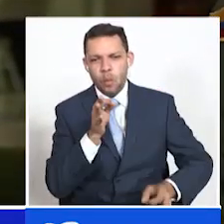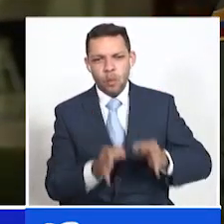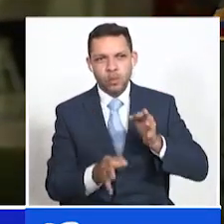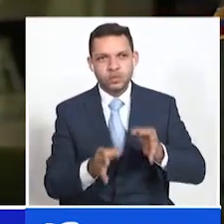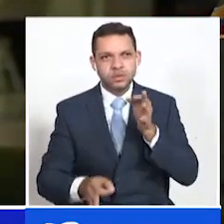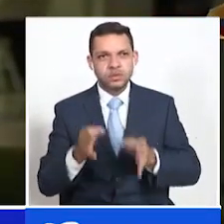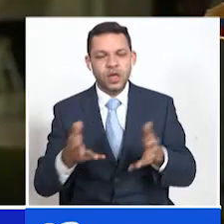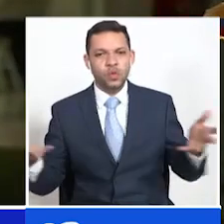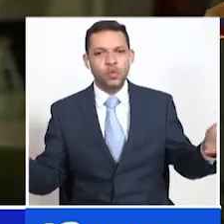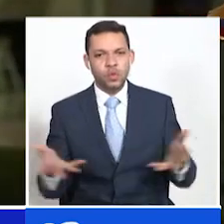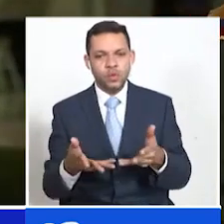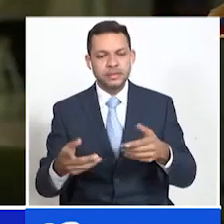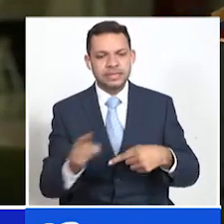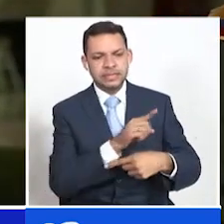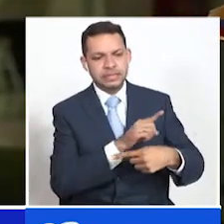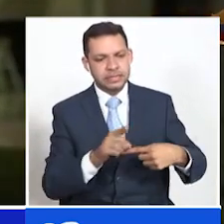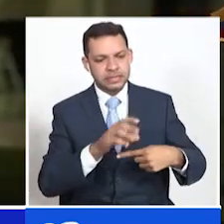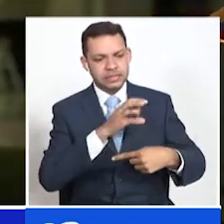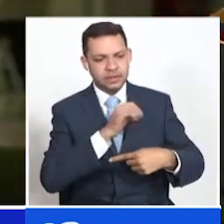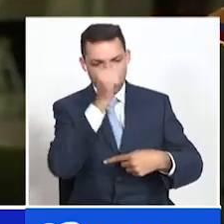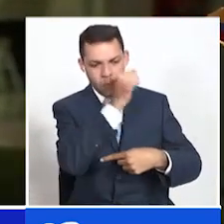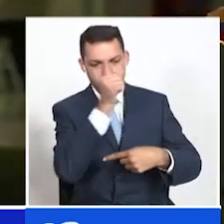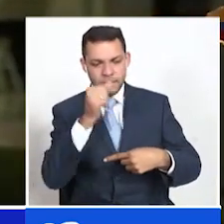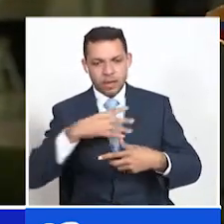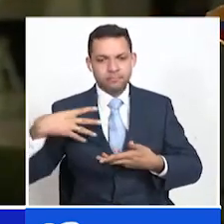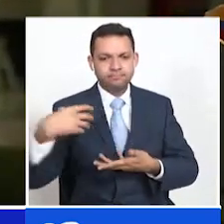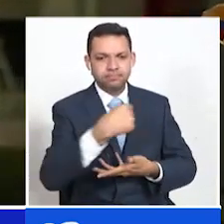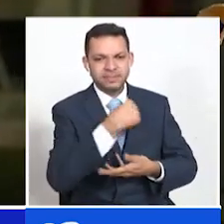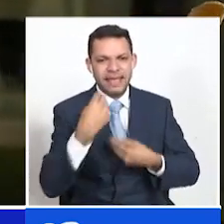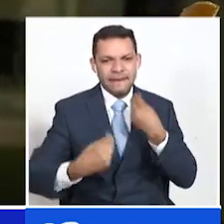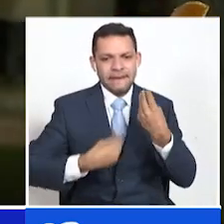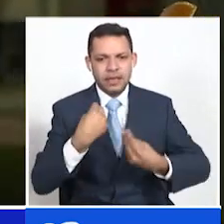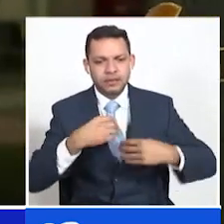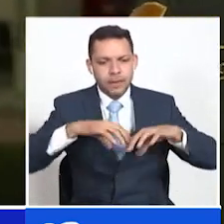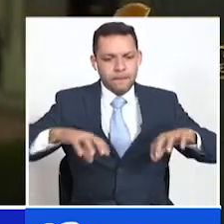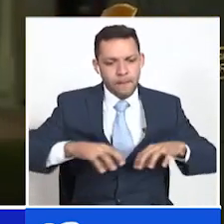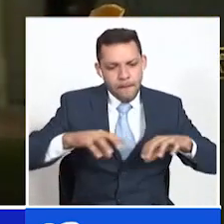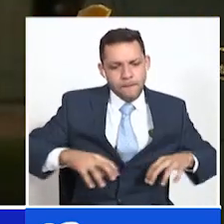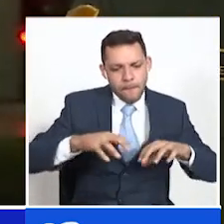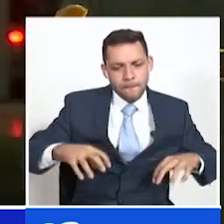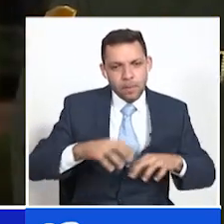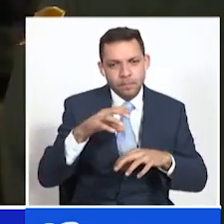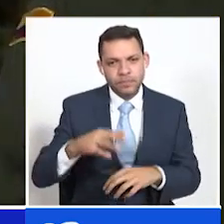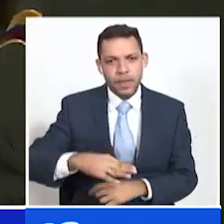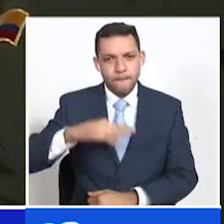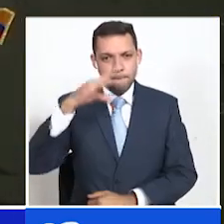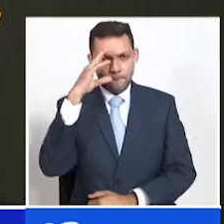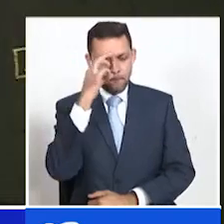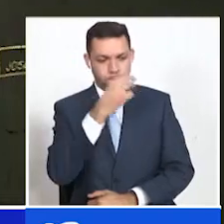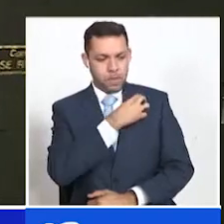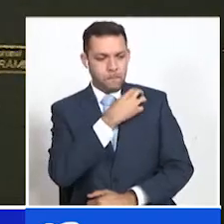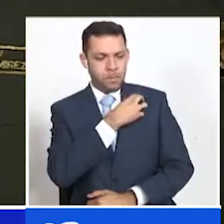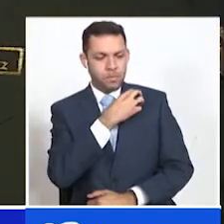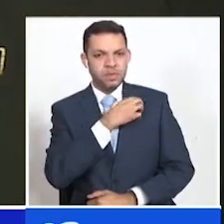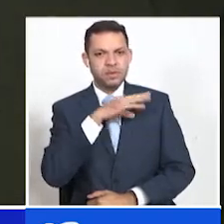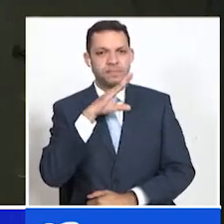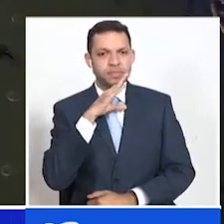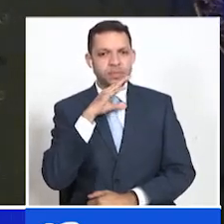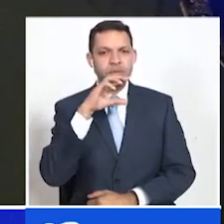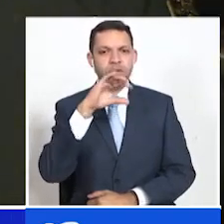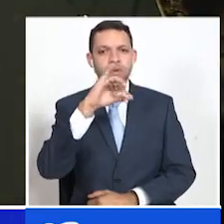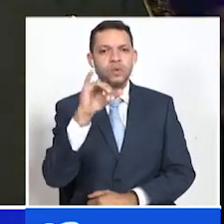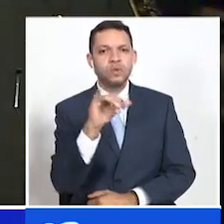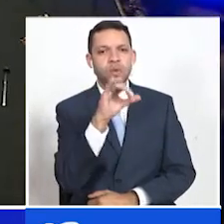este fin de semana en el departamento del Quindío. Y en compañía tenemos al comandante de la policía del Quindío, el coronel José Luis